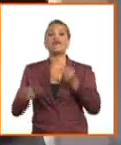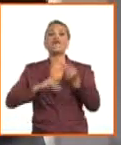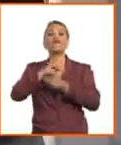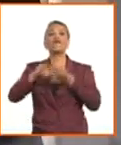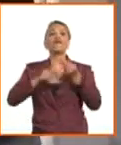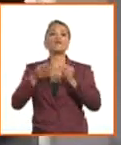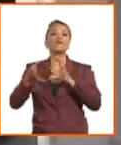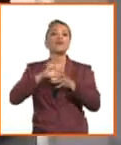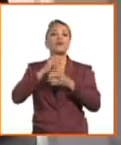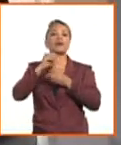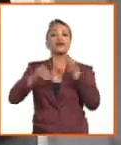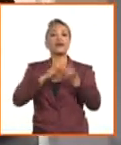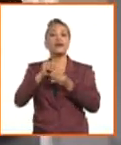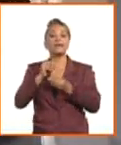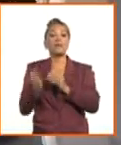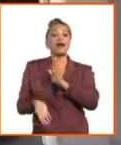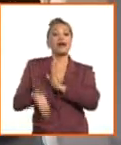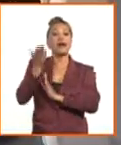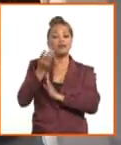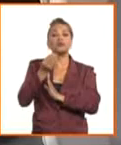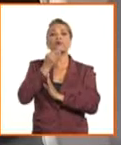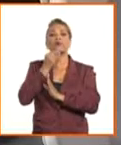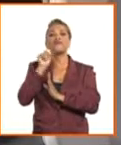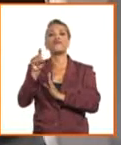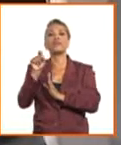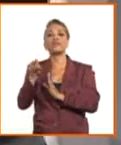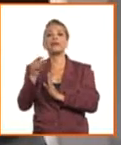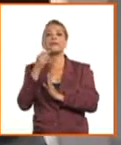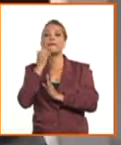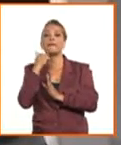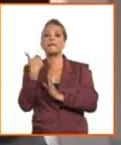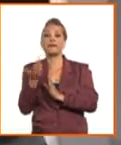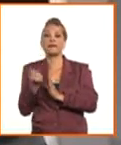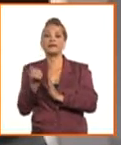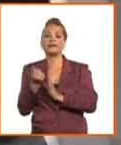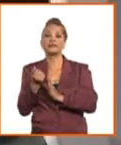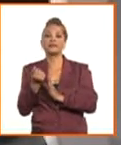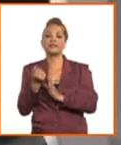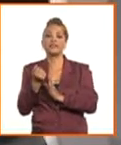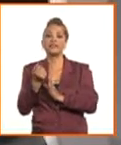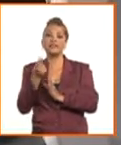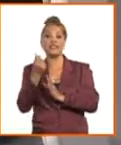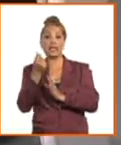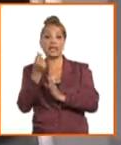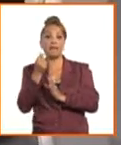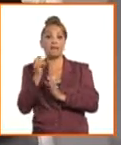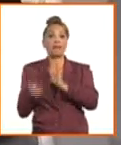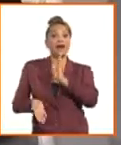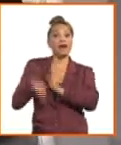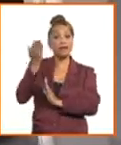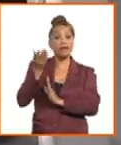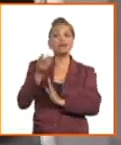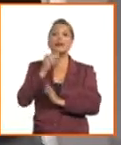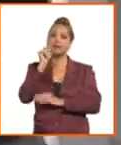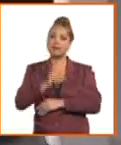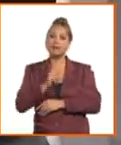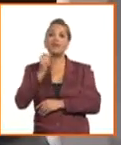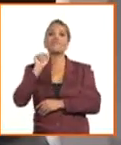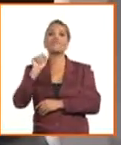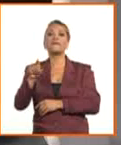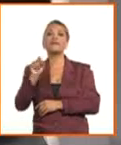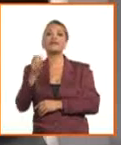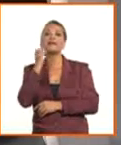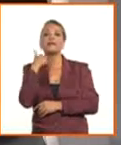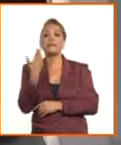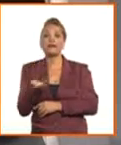a vender. Ahora eso es el comprador, ¿no? Mientras el tipo de cambio es más alto, las personas tienen más incentivo a vender porque a cambio reciben más pesos.